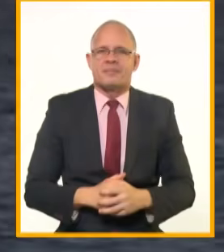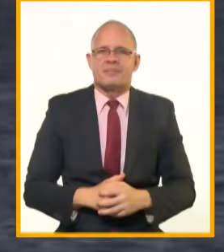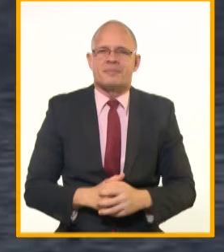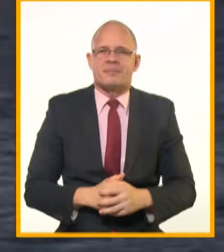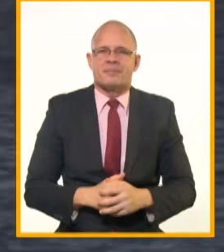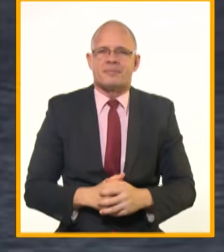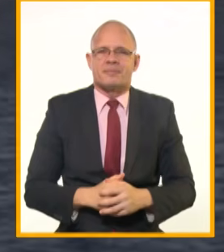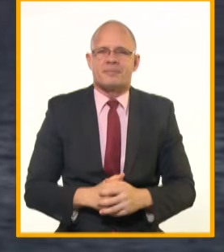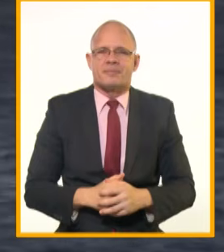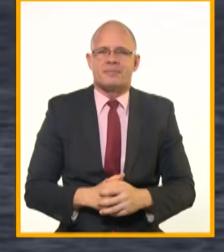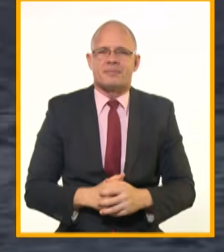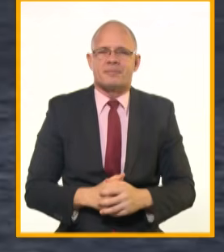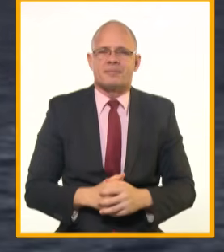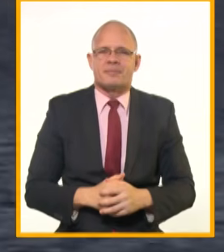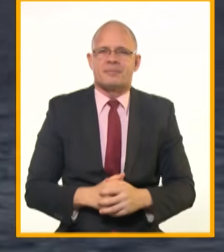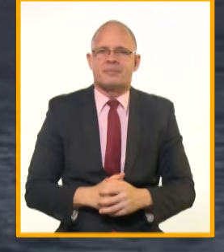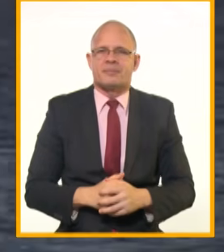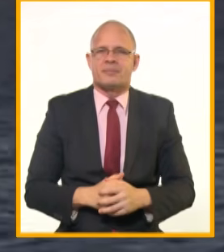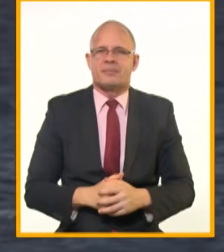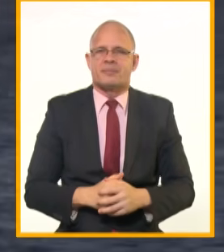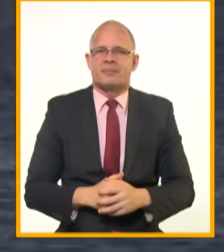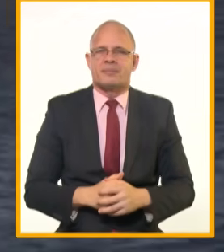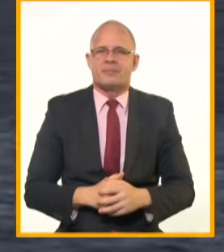Barrientos para la Mesa Redonda.